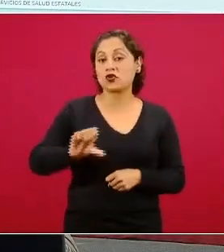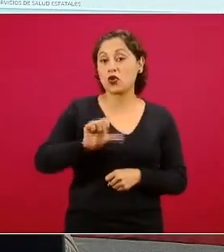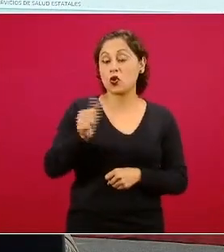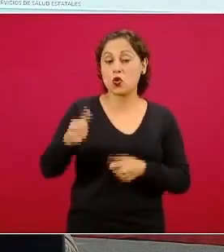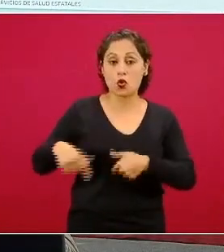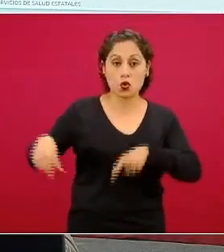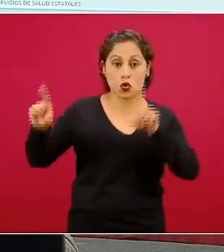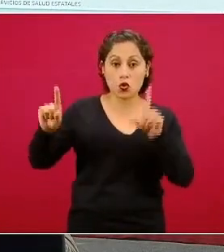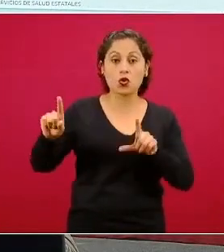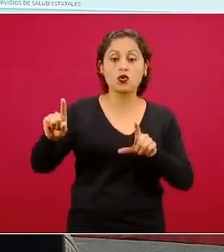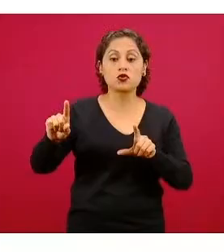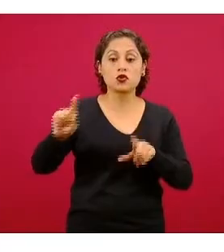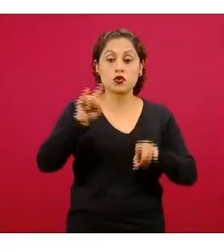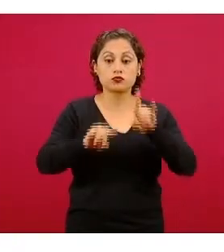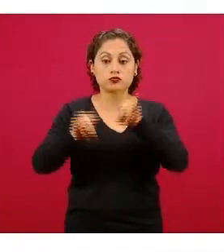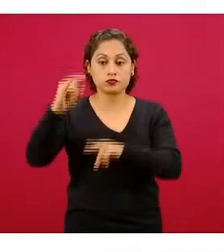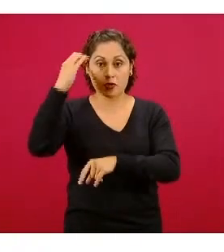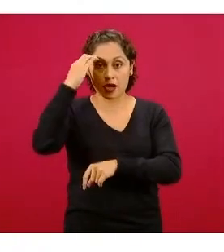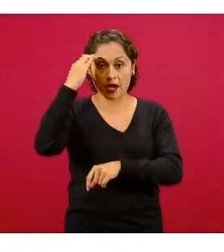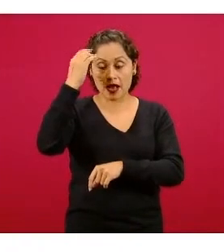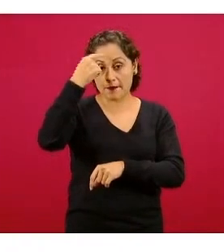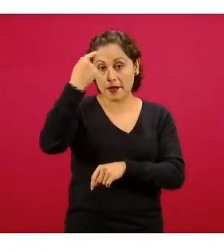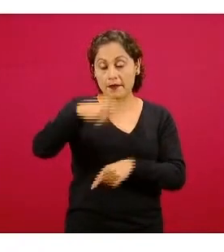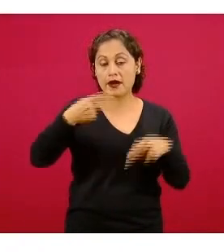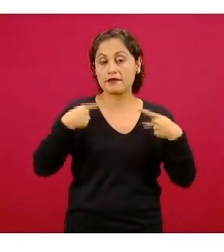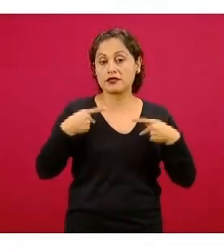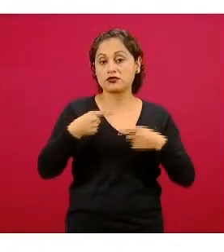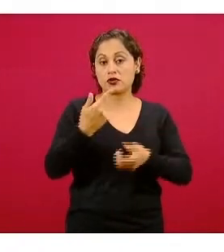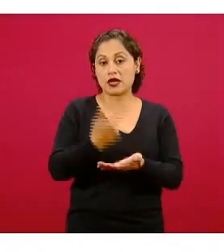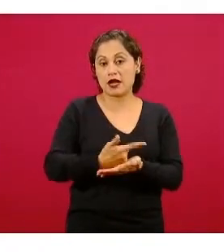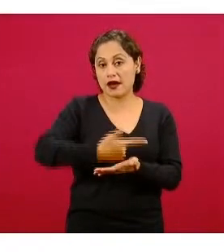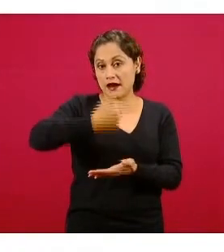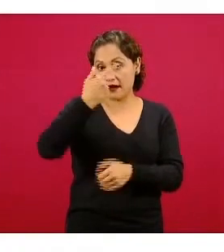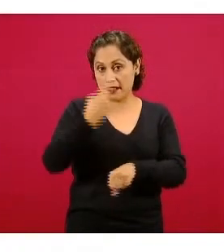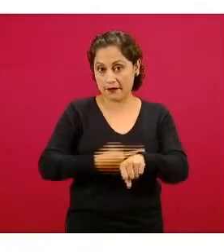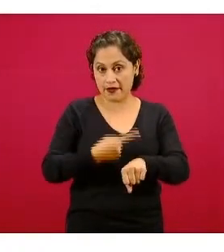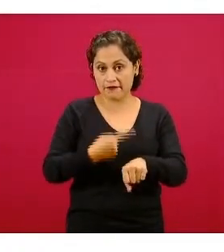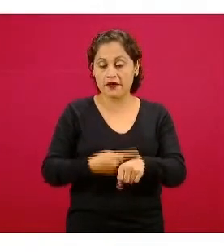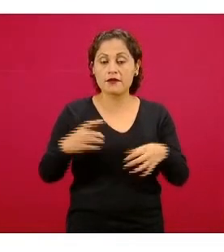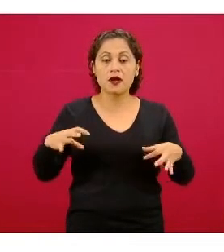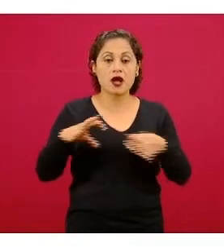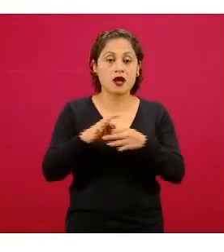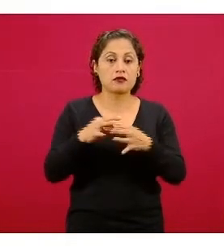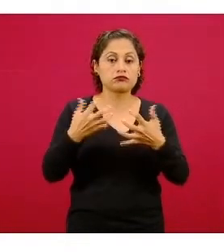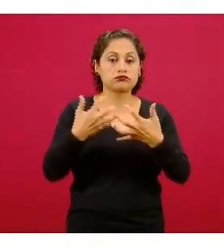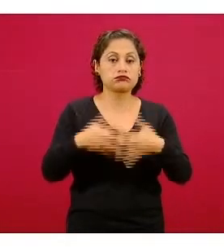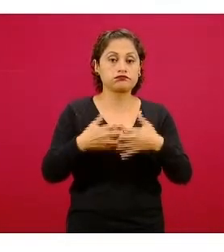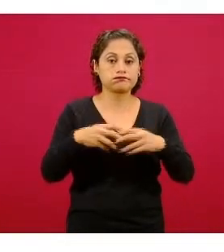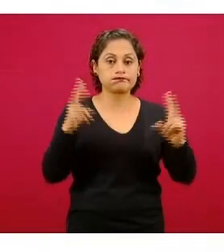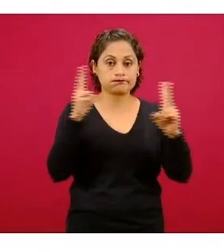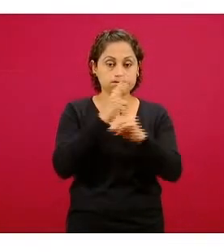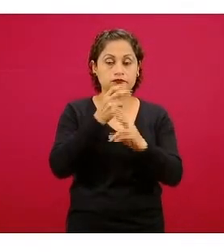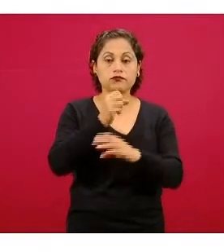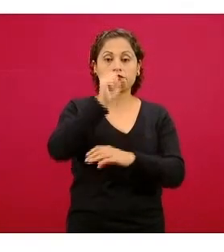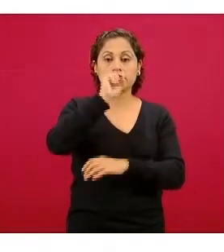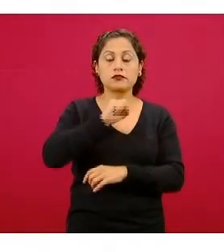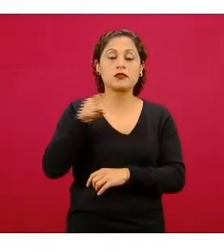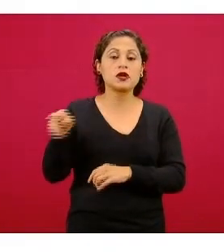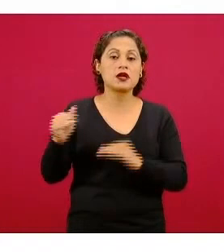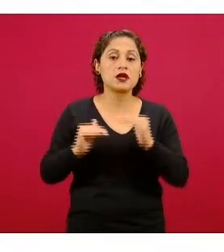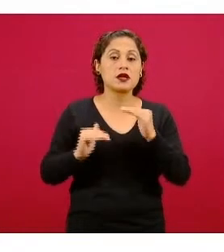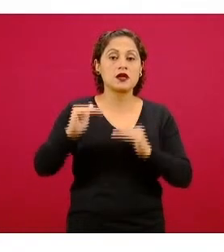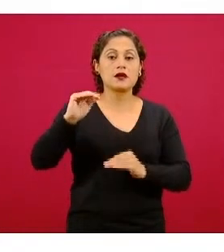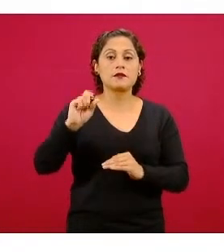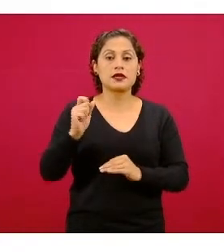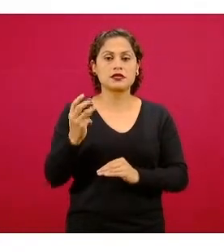las camas destinadas a pacientes críticamente enfermos, camas con ventilador, 23%. Esta cifra no ha cambiado a lo